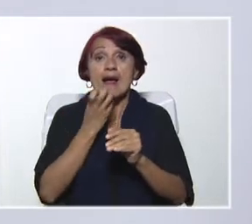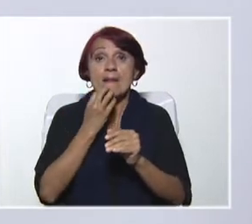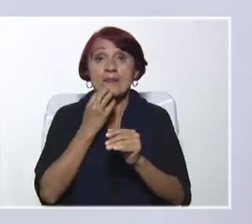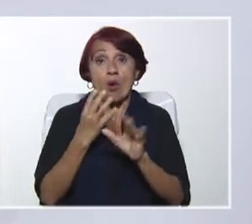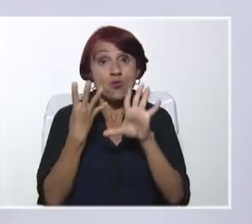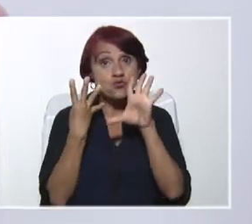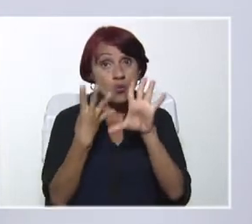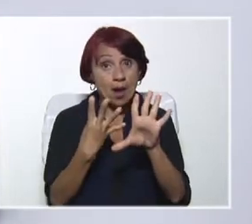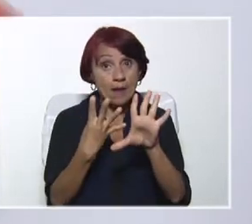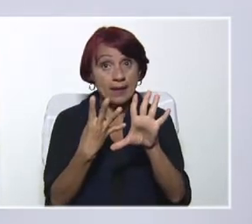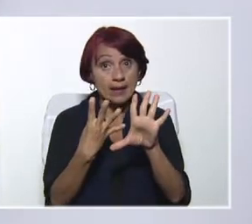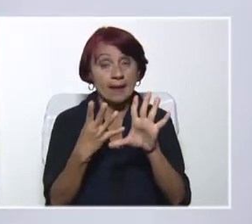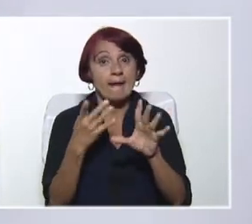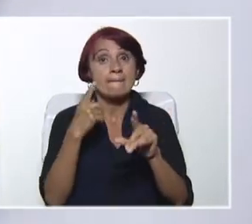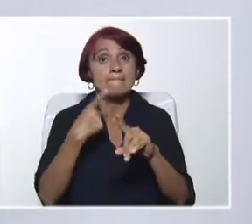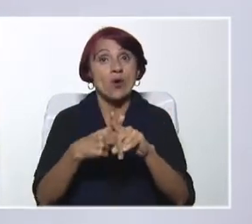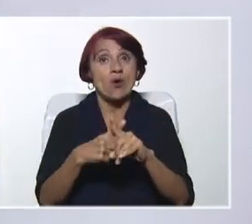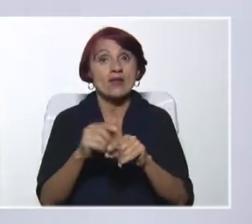por 10.